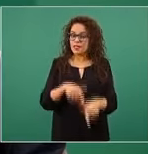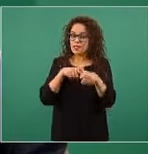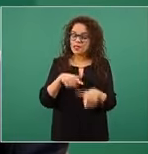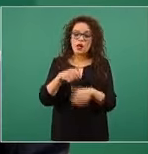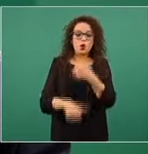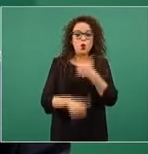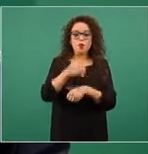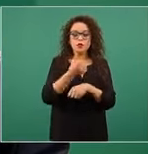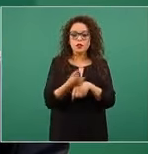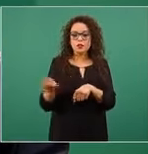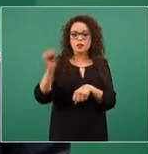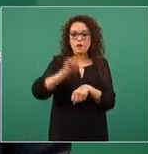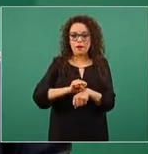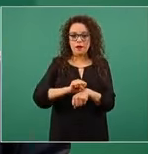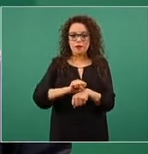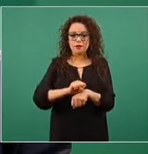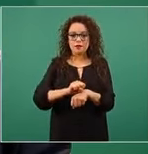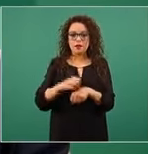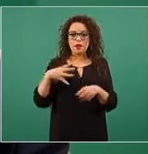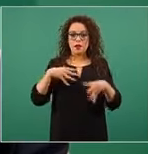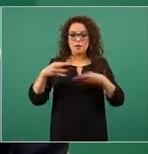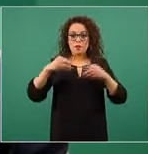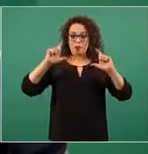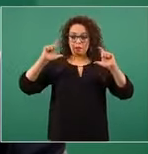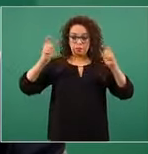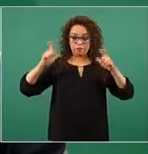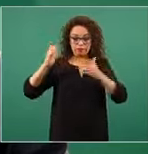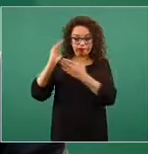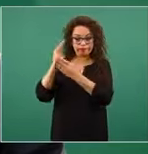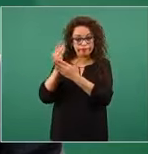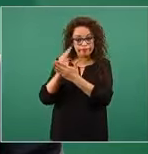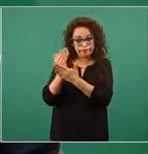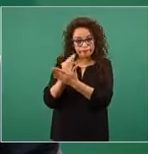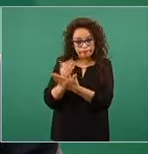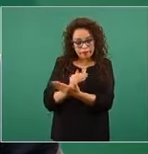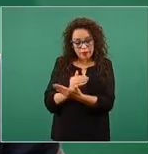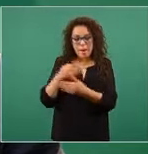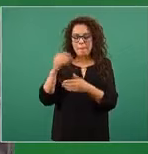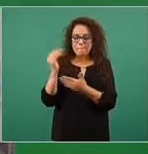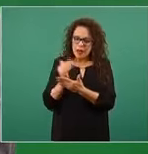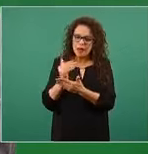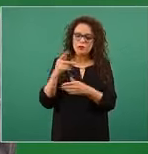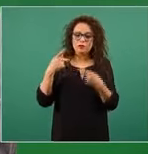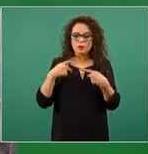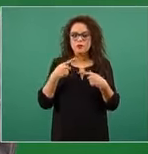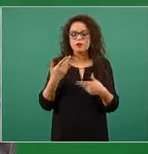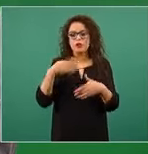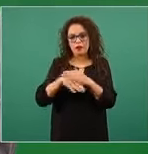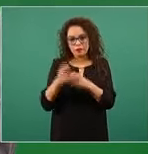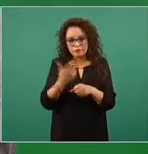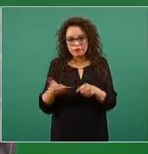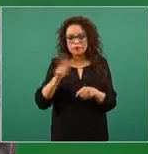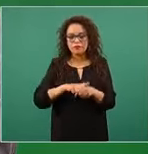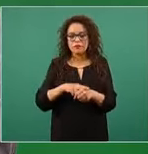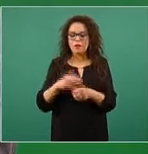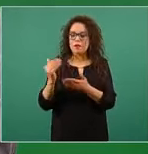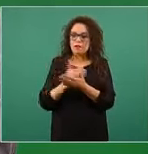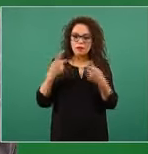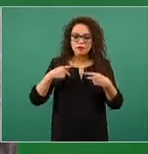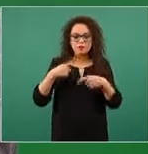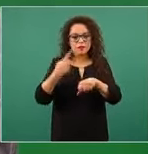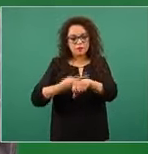semanas en que la epidemia bajó, fue cada vez con menos casos, menos hospitalizaciones, menos